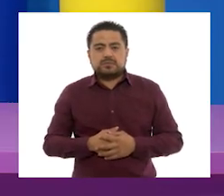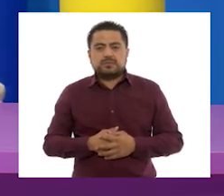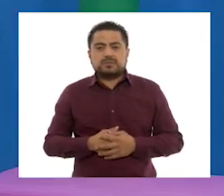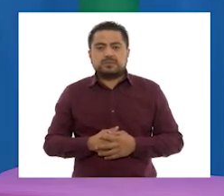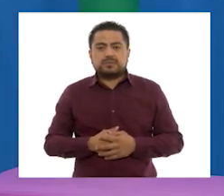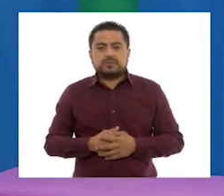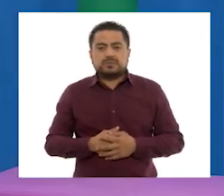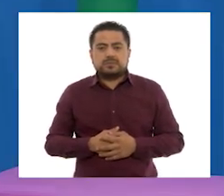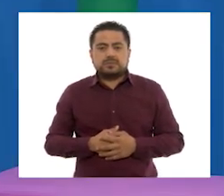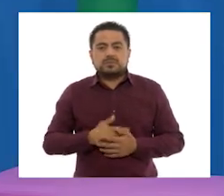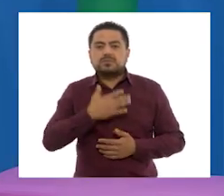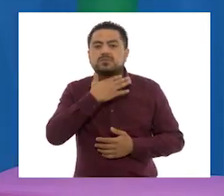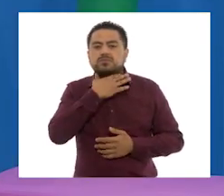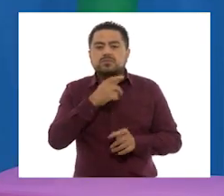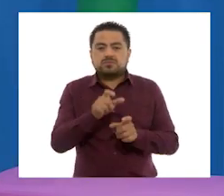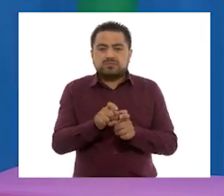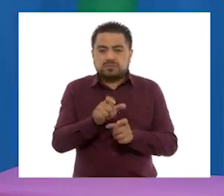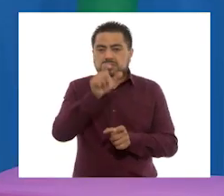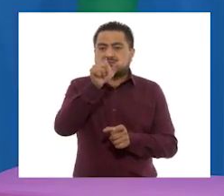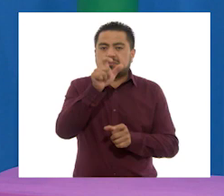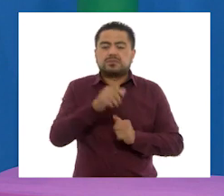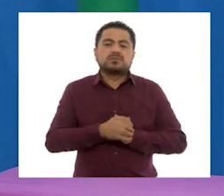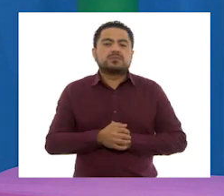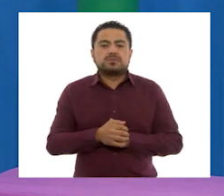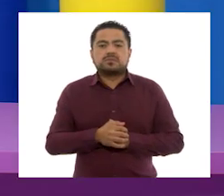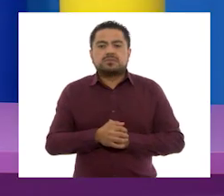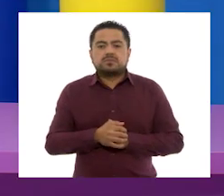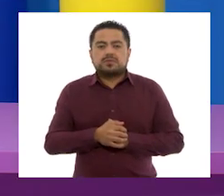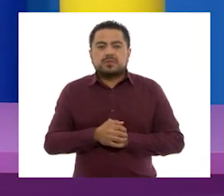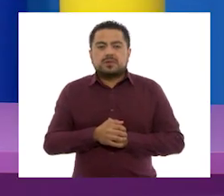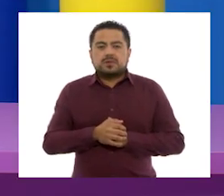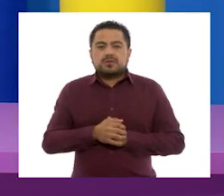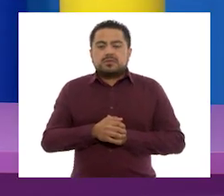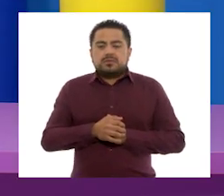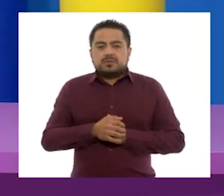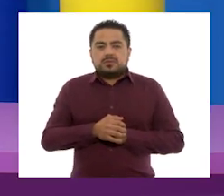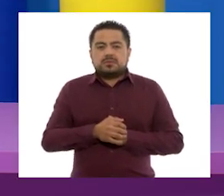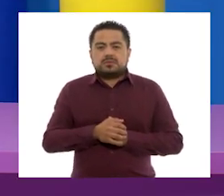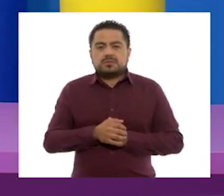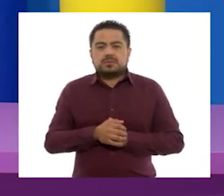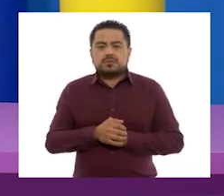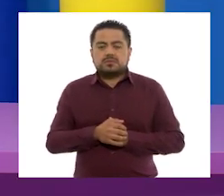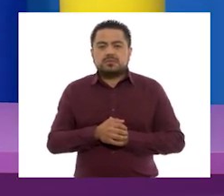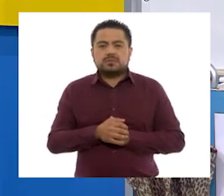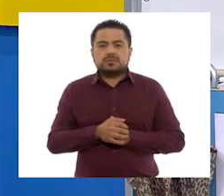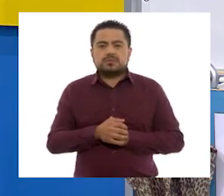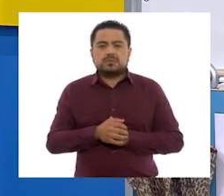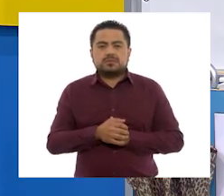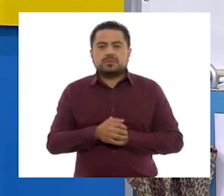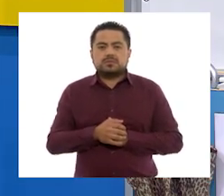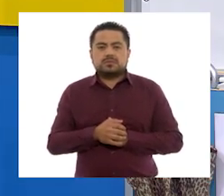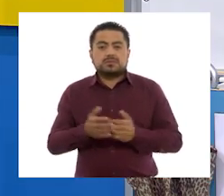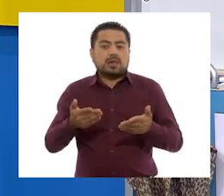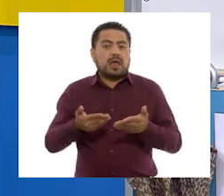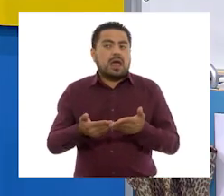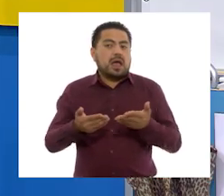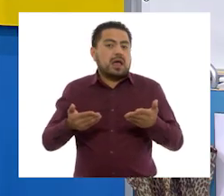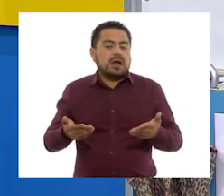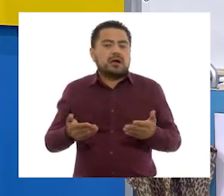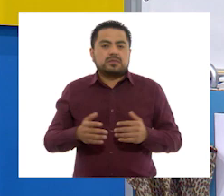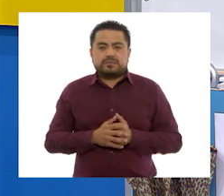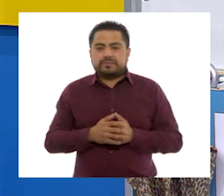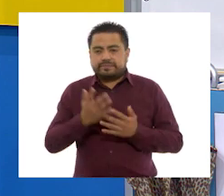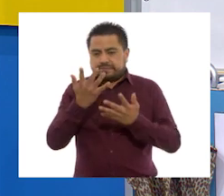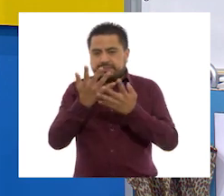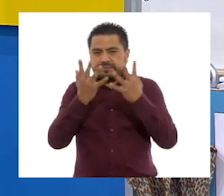Ahora, cuello. Cuello. Uy. Oh. Uy. Sí. Ahora, los